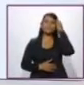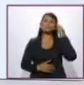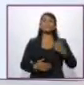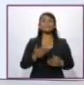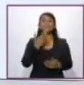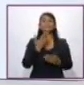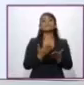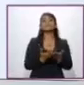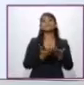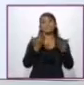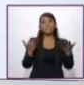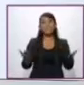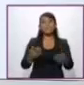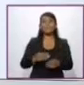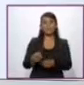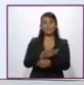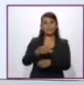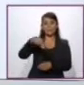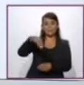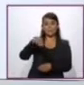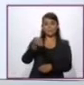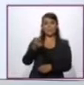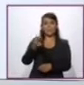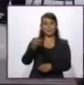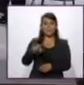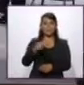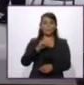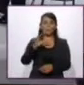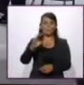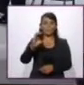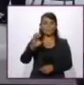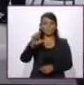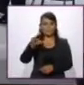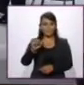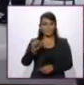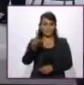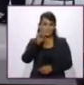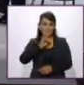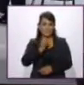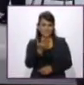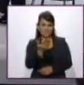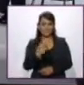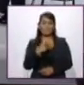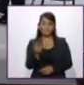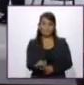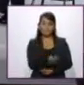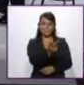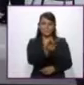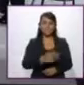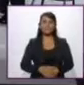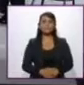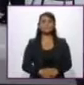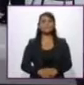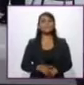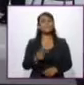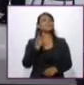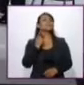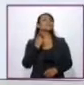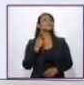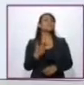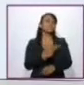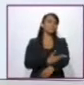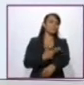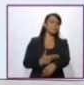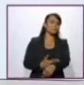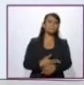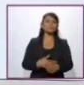la candidata de Morena, Celia Maya García. Candidata, la pregunta es la siguiente. En su política de transparencia y combate